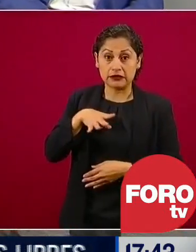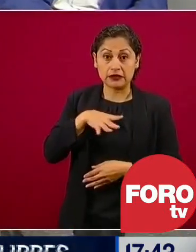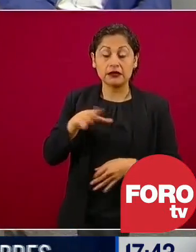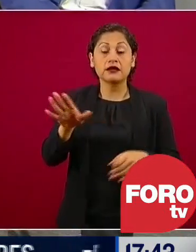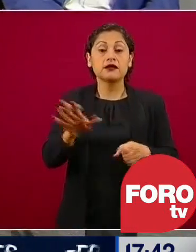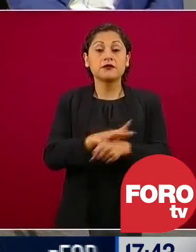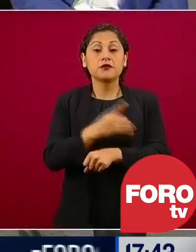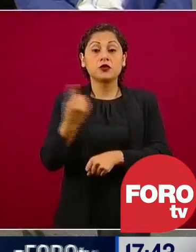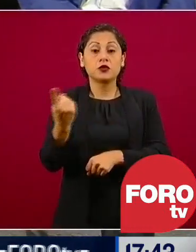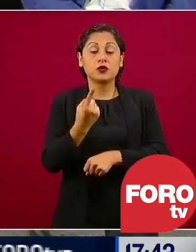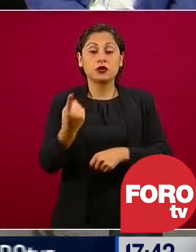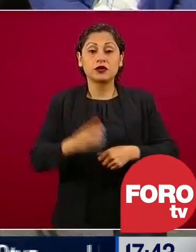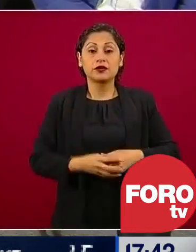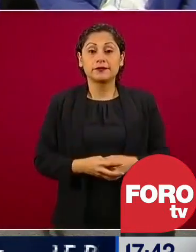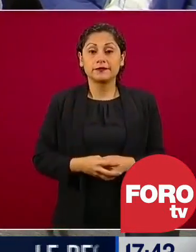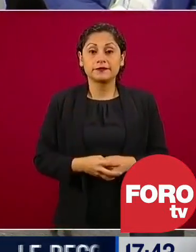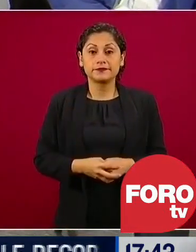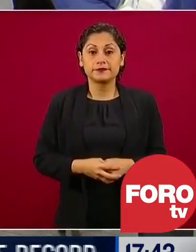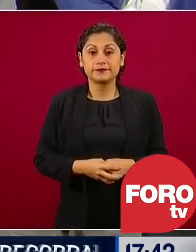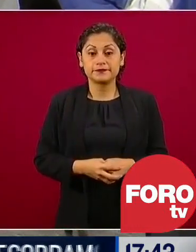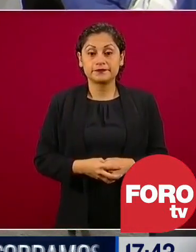de